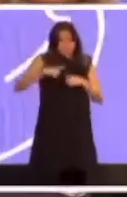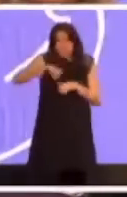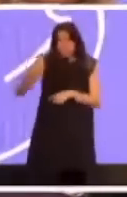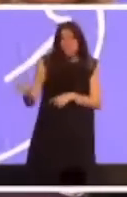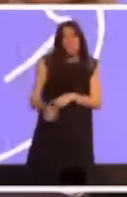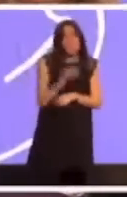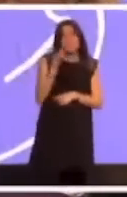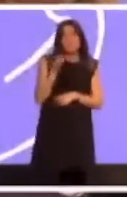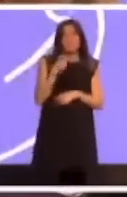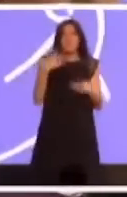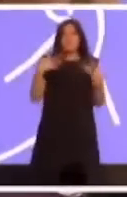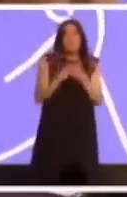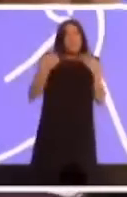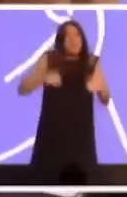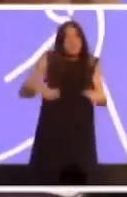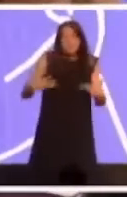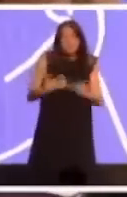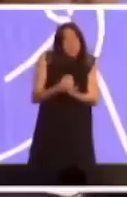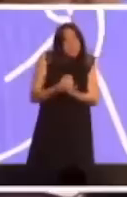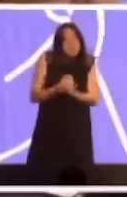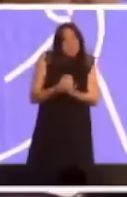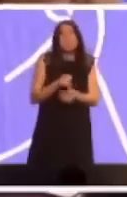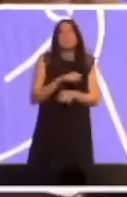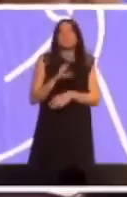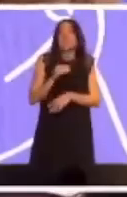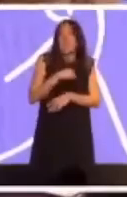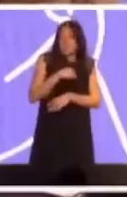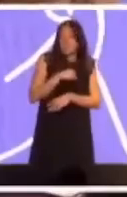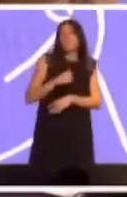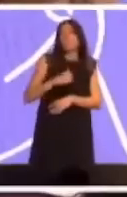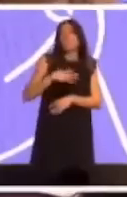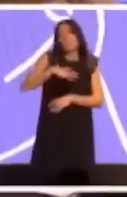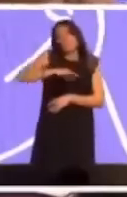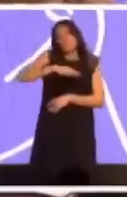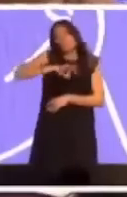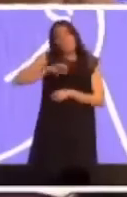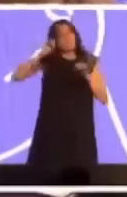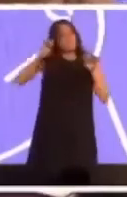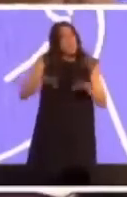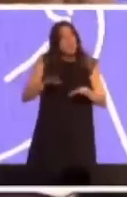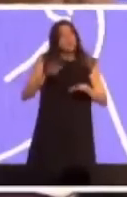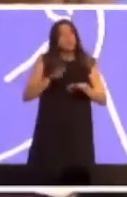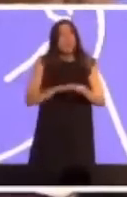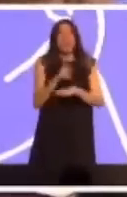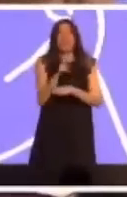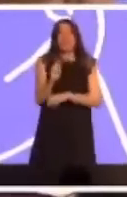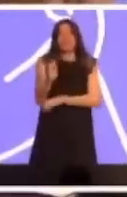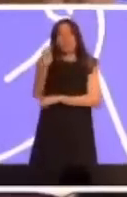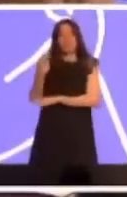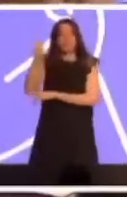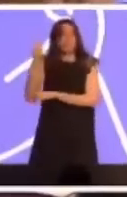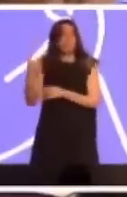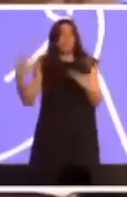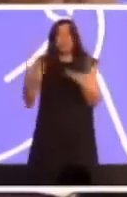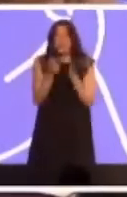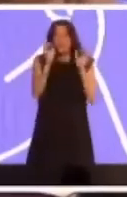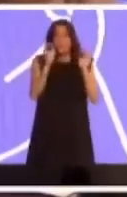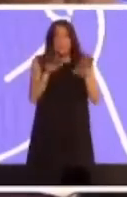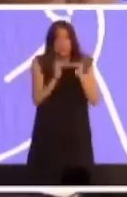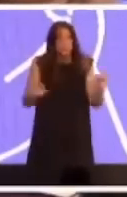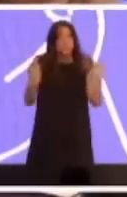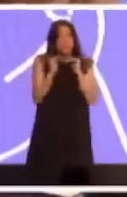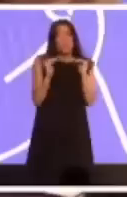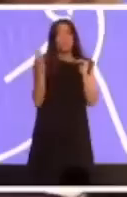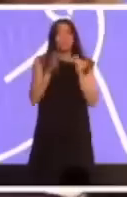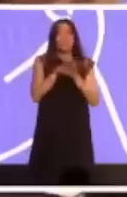y que todos nuestros cuerpos merecen tener las mismas posibilidades de acceder a derechos va a tocar hablar